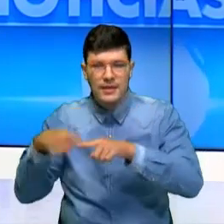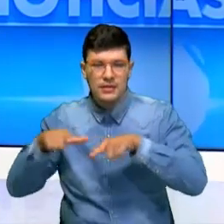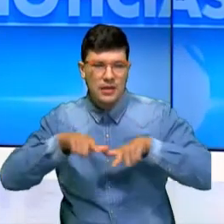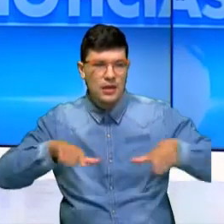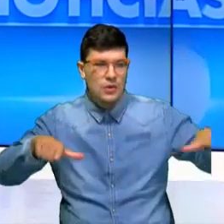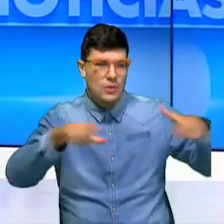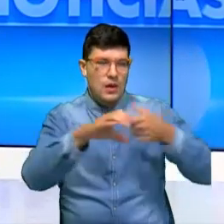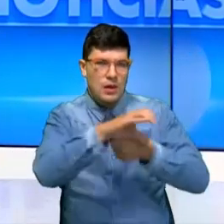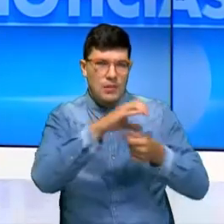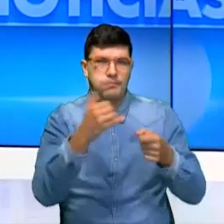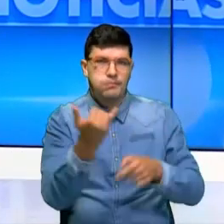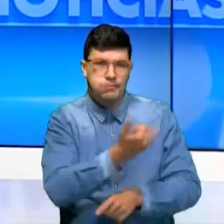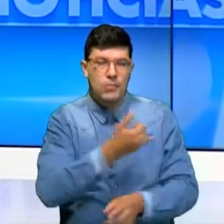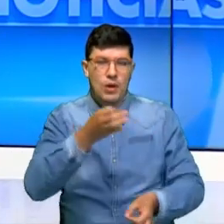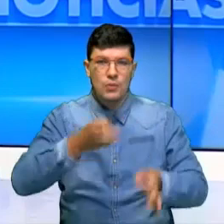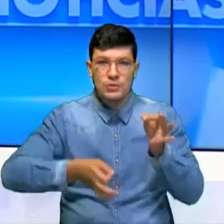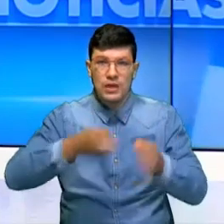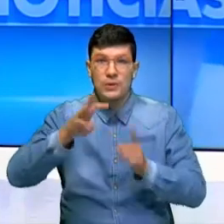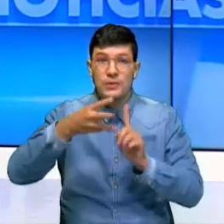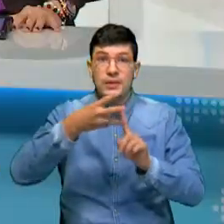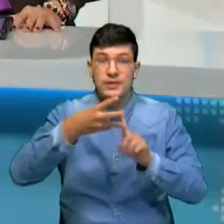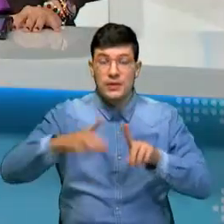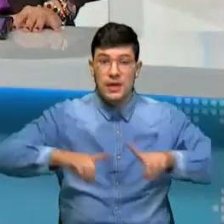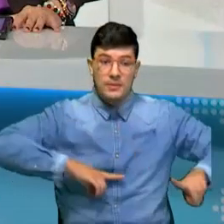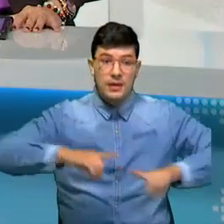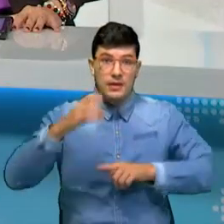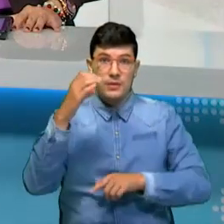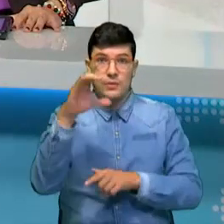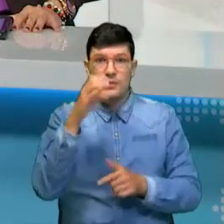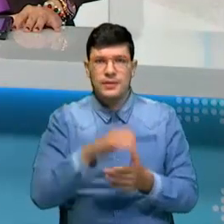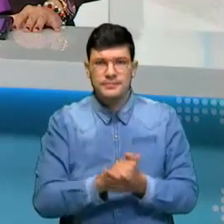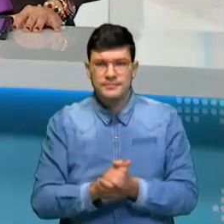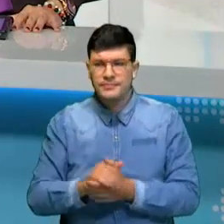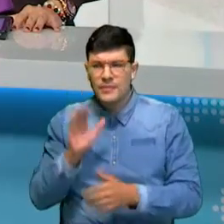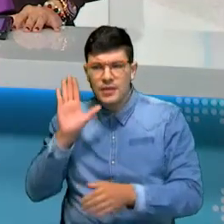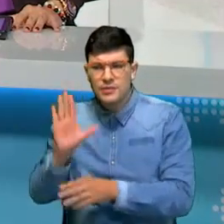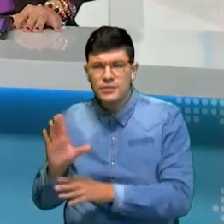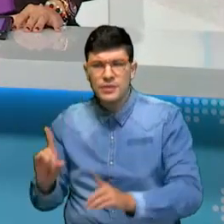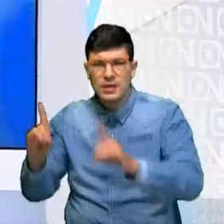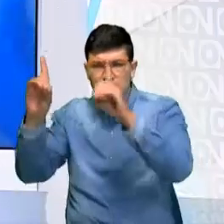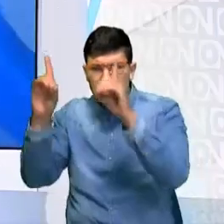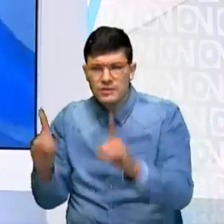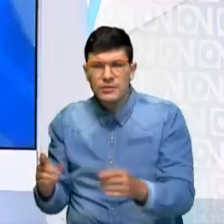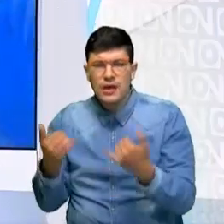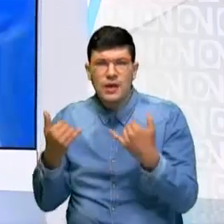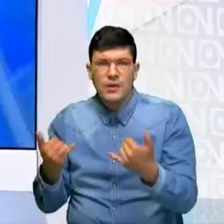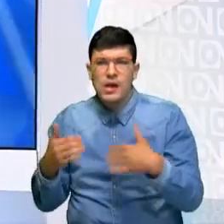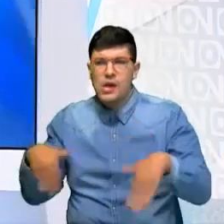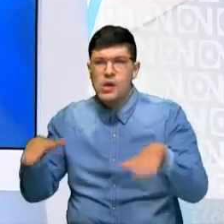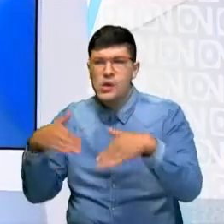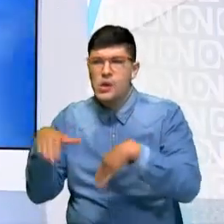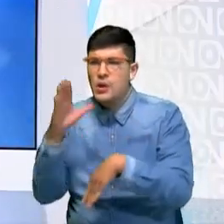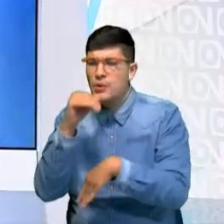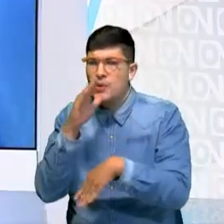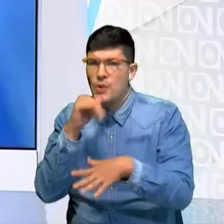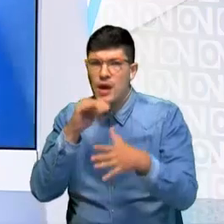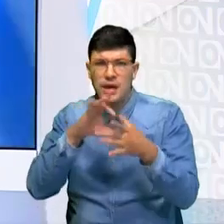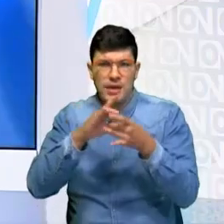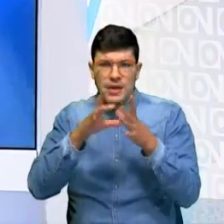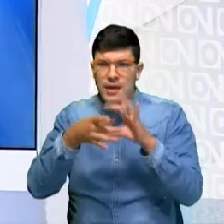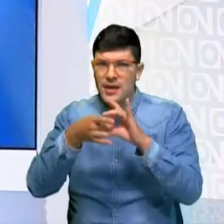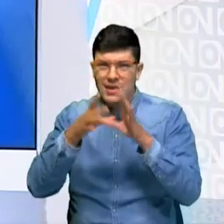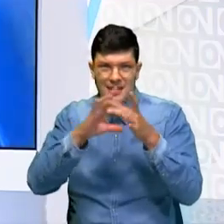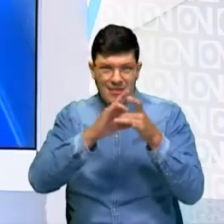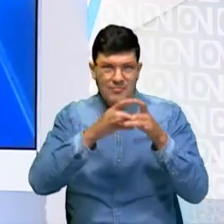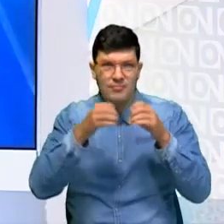ciudad emitido por el juzgado tercero administrativo de Cúcuta. Esta decisión dejaría sin funcionamiento la red de semaforización de